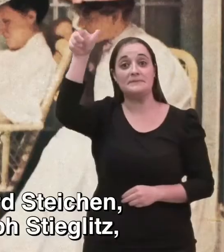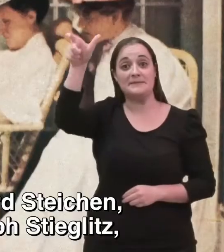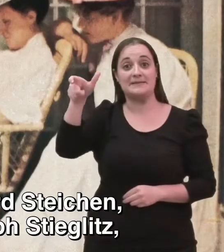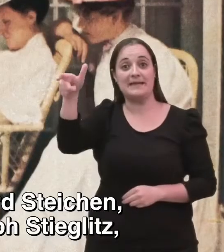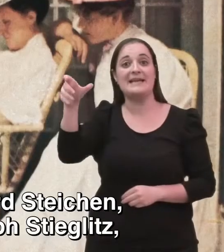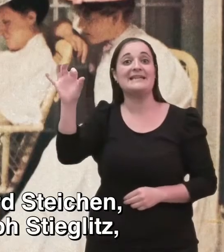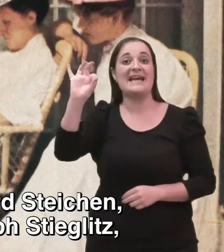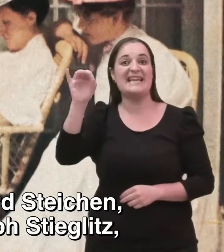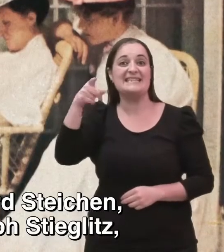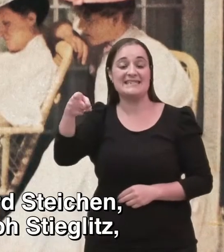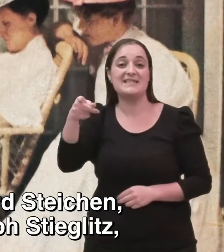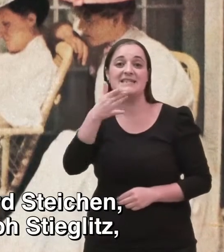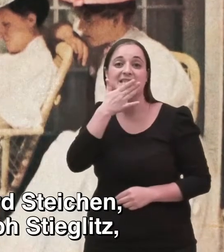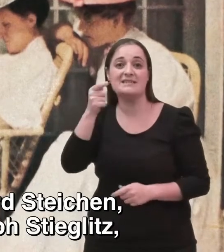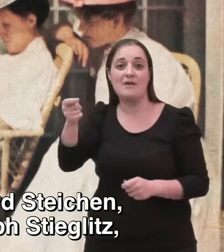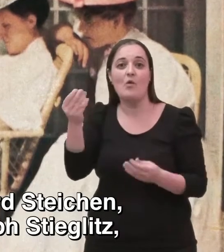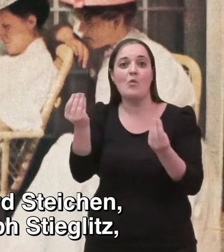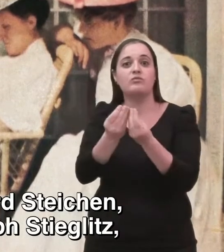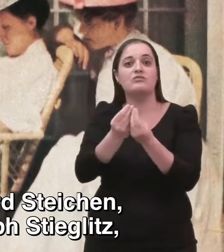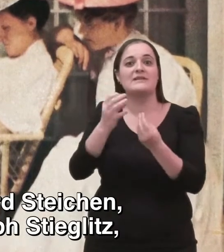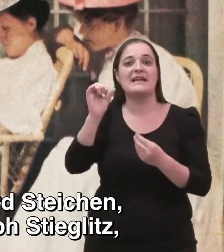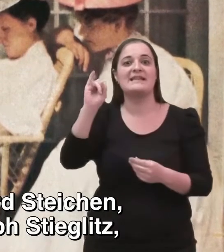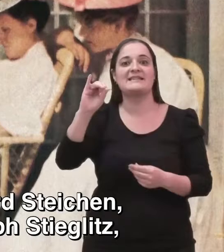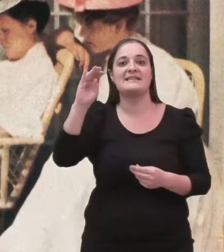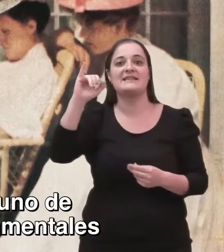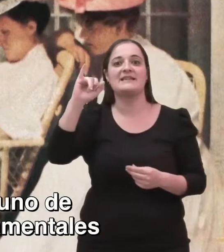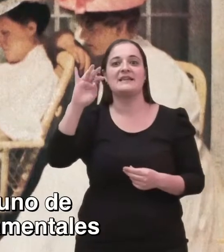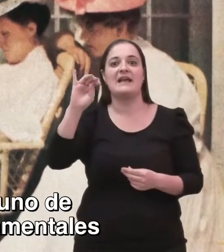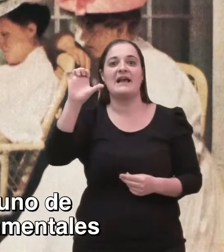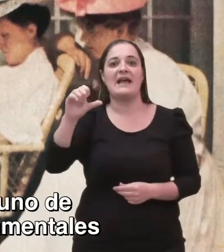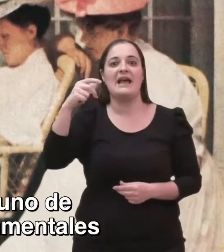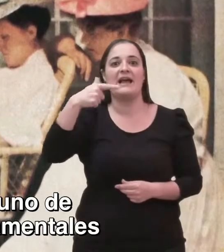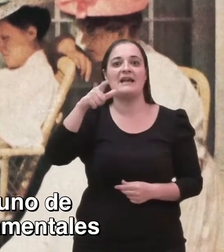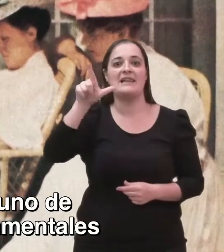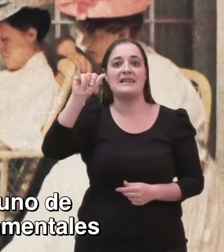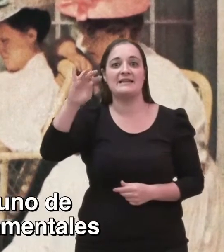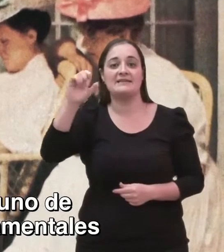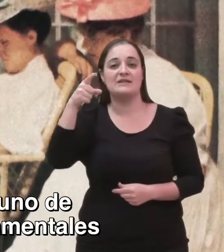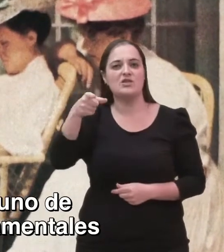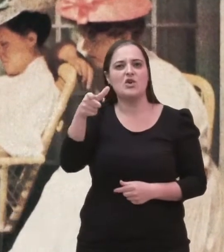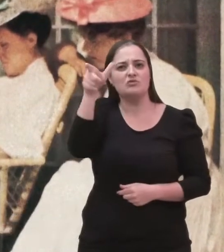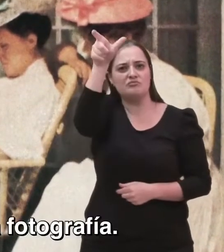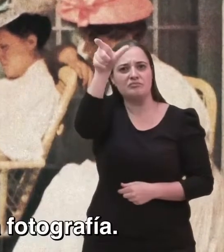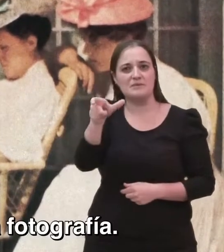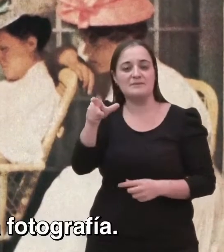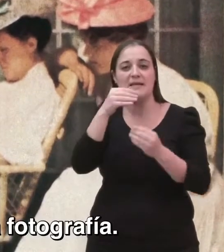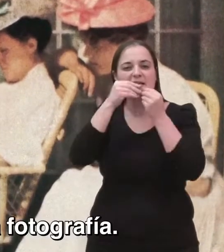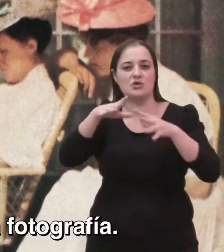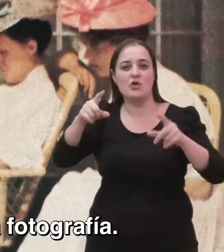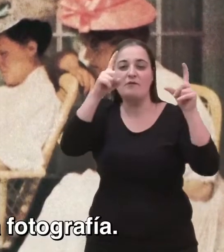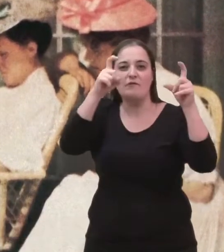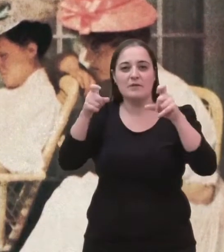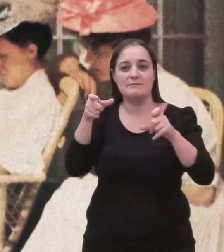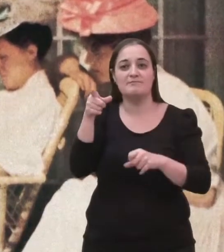La figura de Edward Steichen, junto a la de Joseph Stieglitz, se alza como uno de los pilares fundamentales de la historia de la